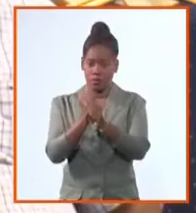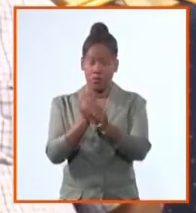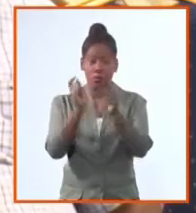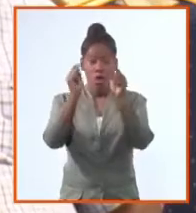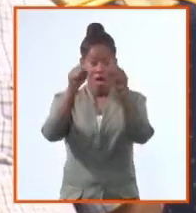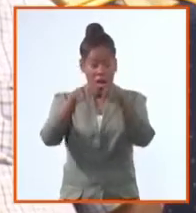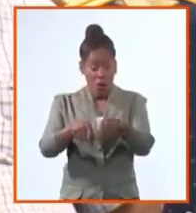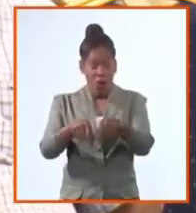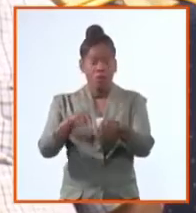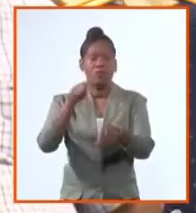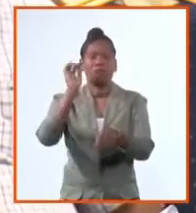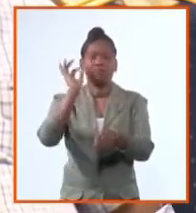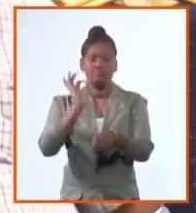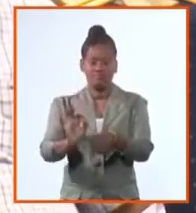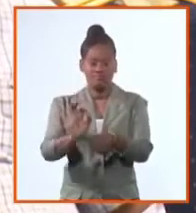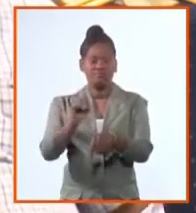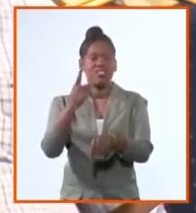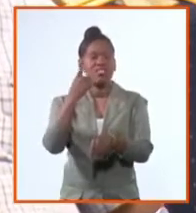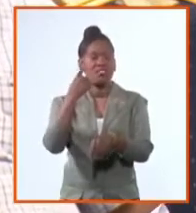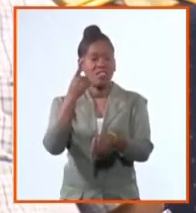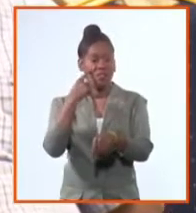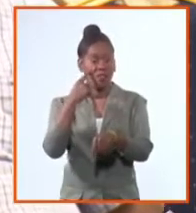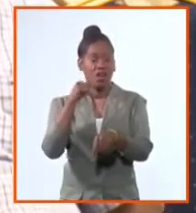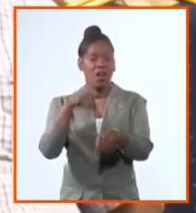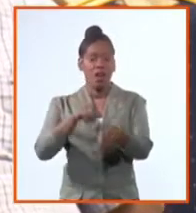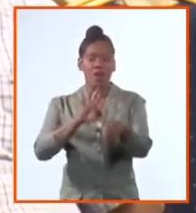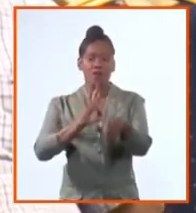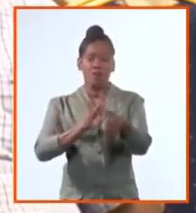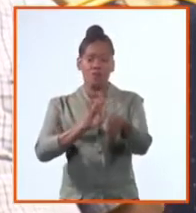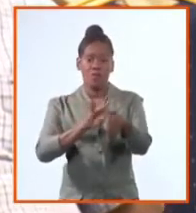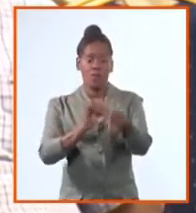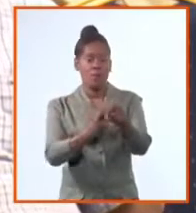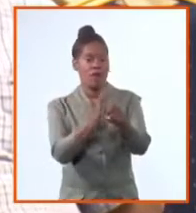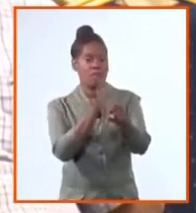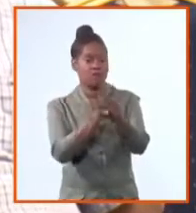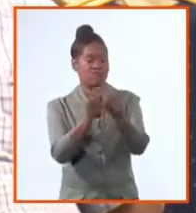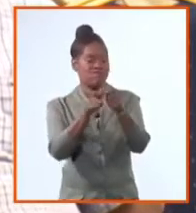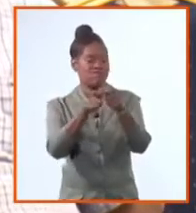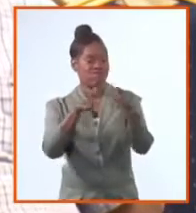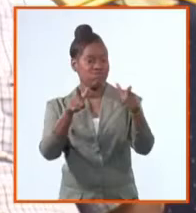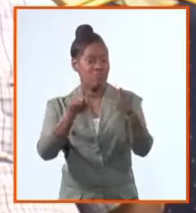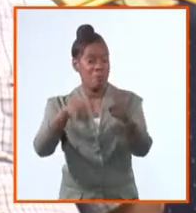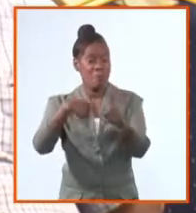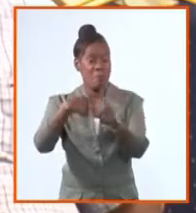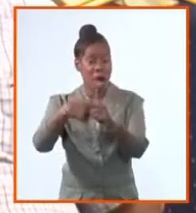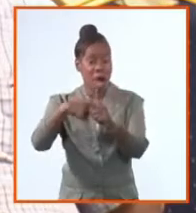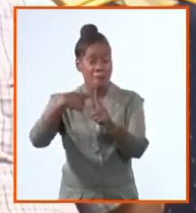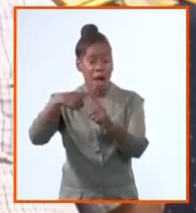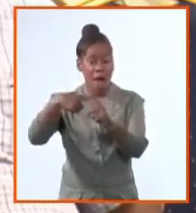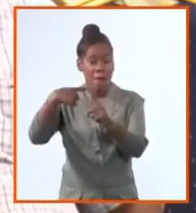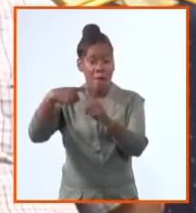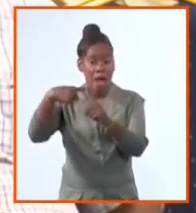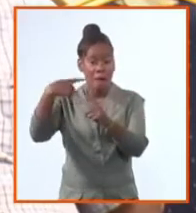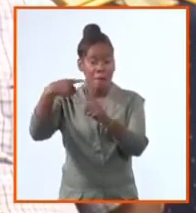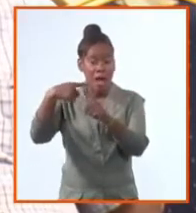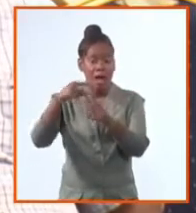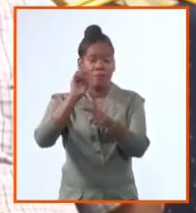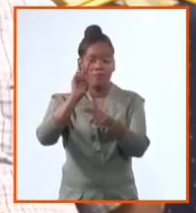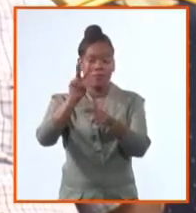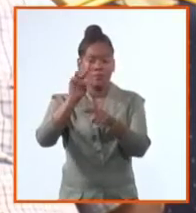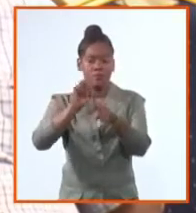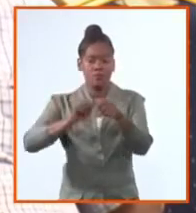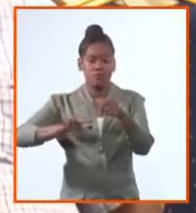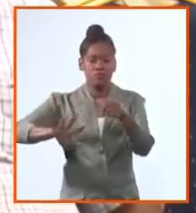realidad hoy. Y yo estoy totalmente de acuerdo cuando se ha hablado de las ciencias básicas, lógicamente, pero también tengo que